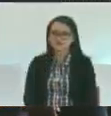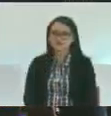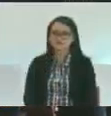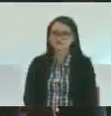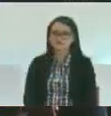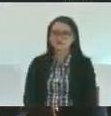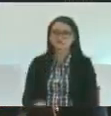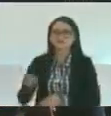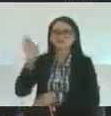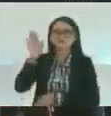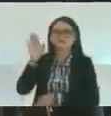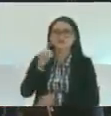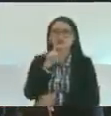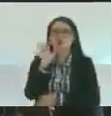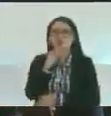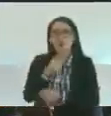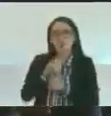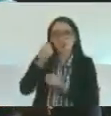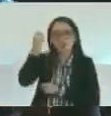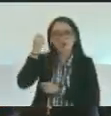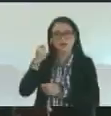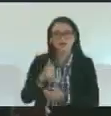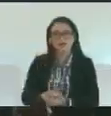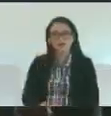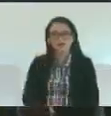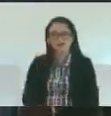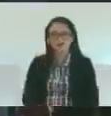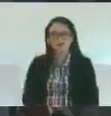Levanten la mano los que no tienen paraguas.